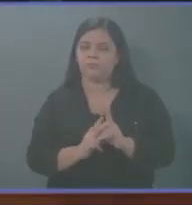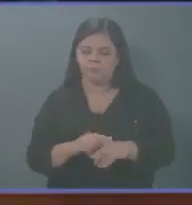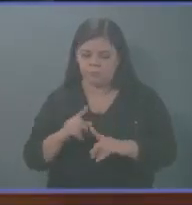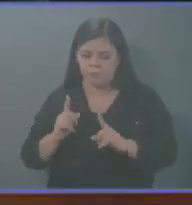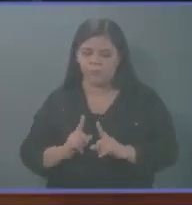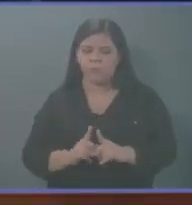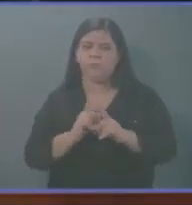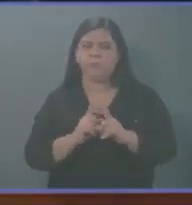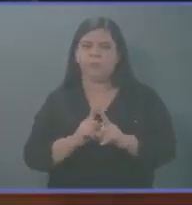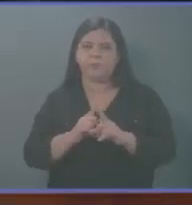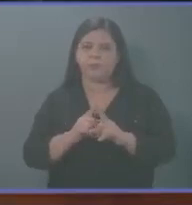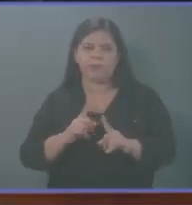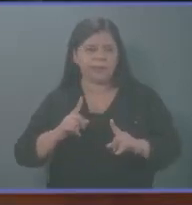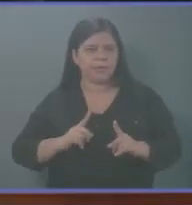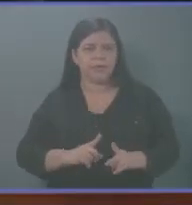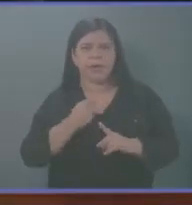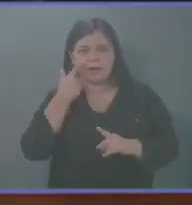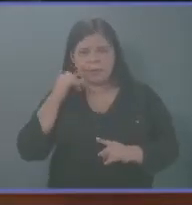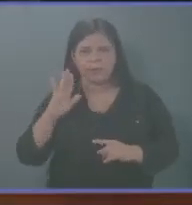dirimir las pruebas,